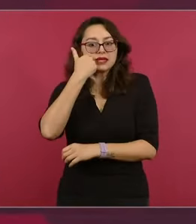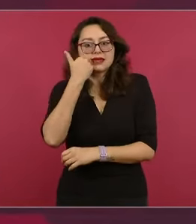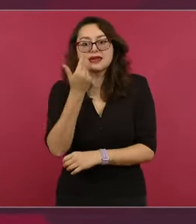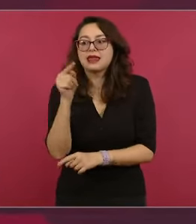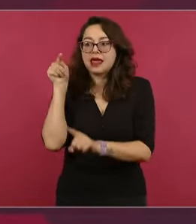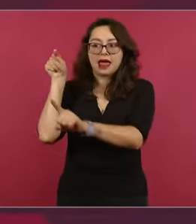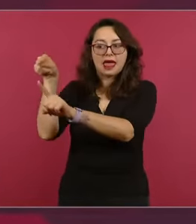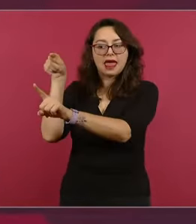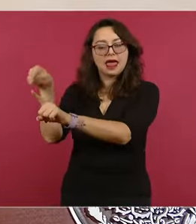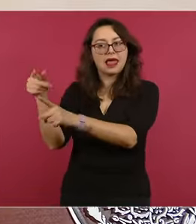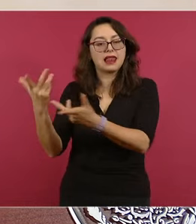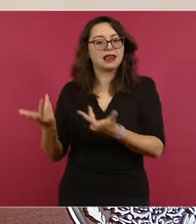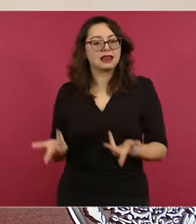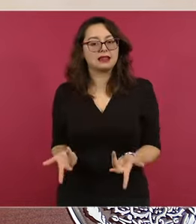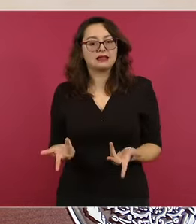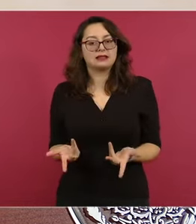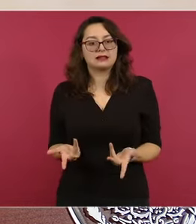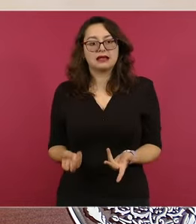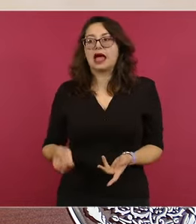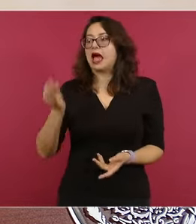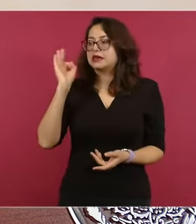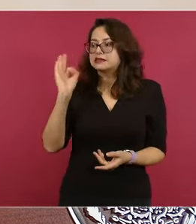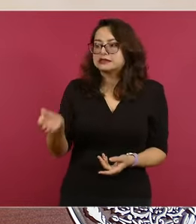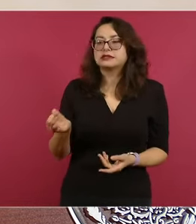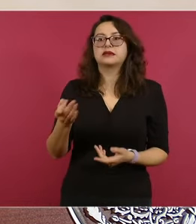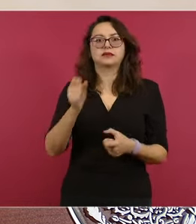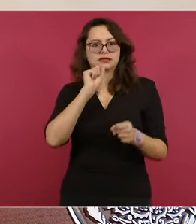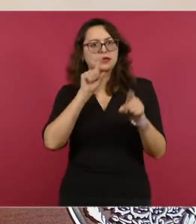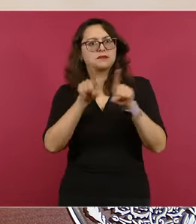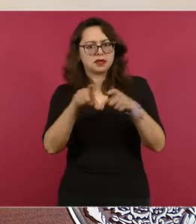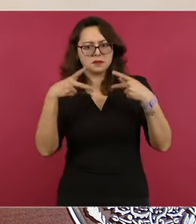sociales, es aceptado por los empresarios,